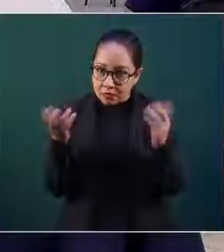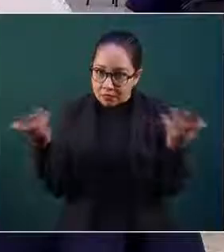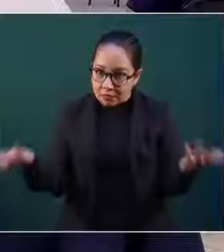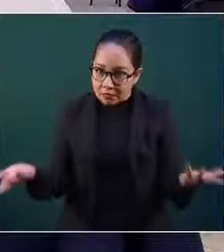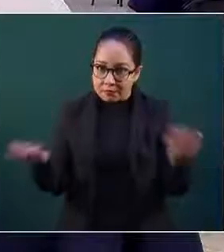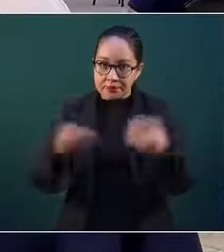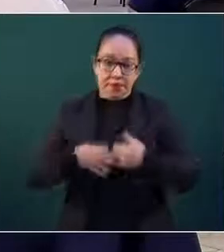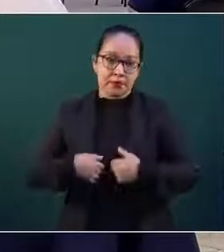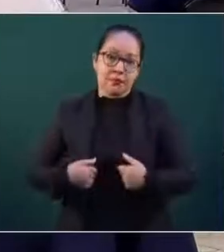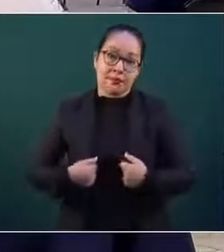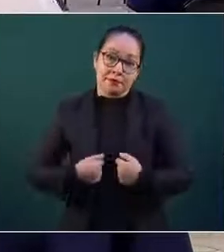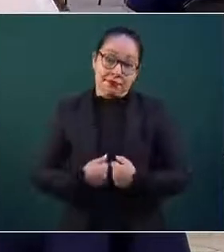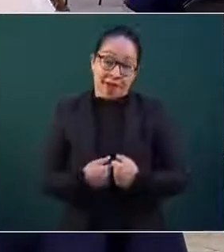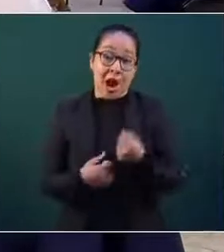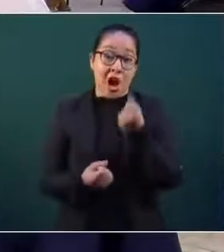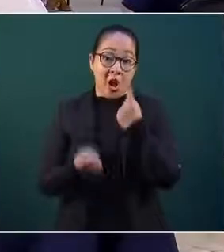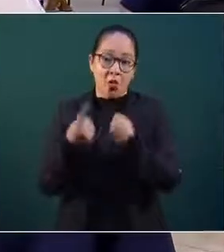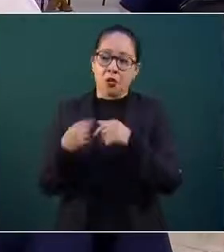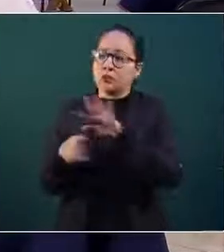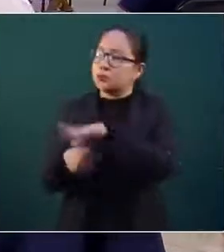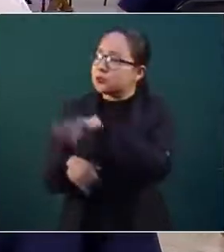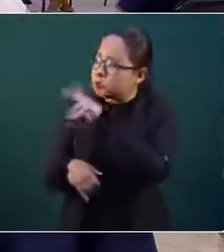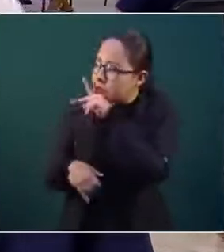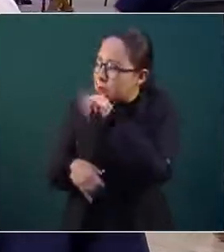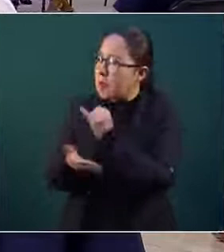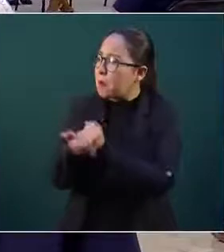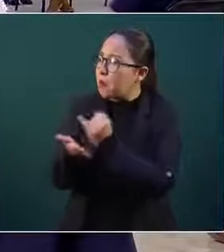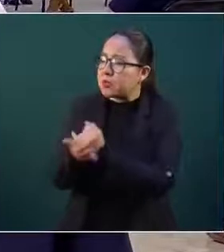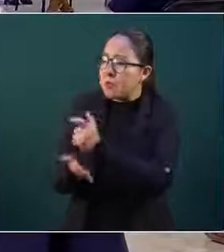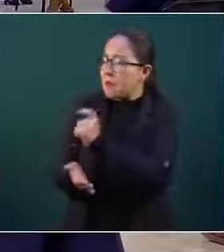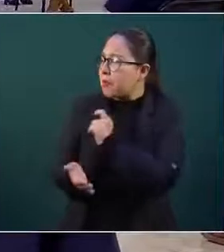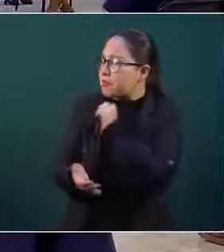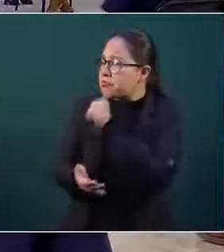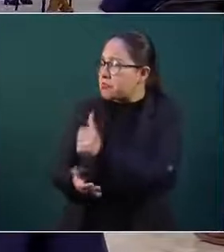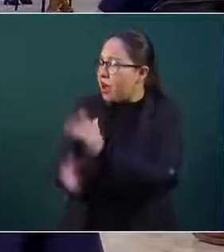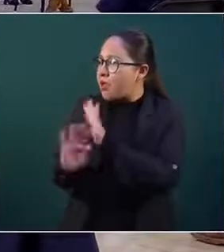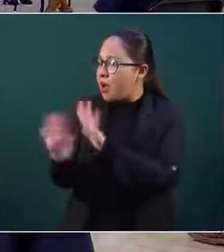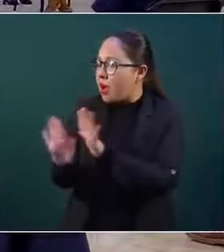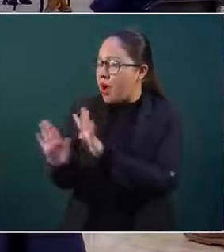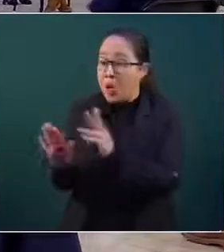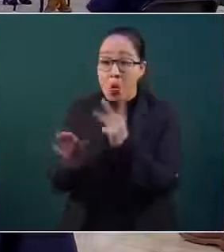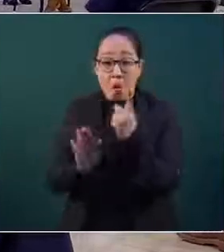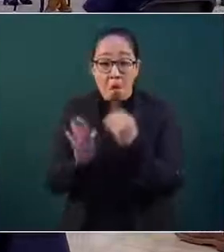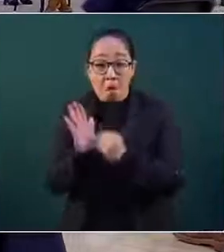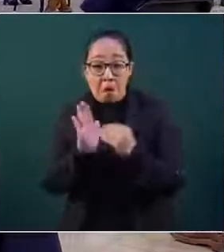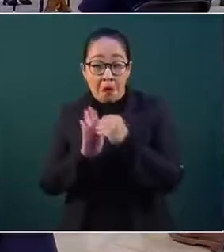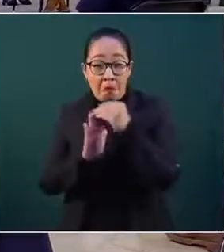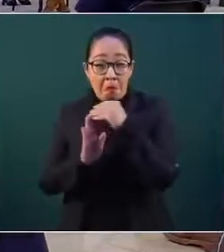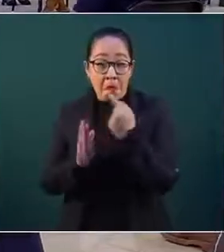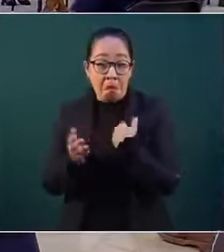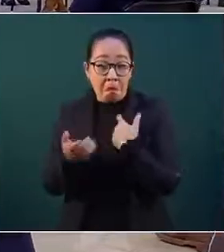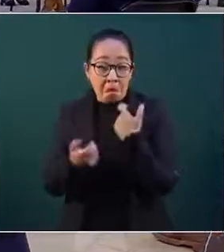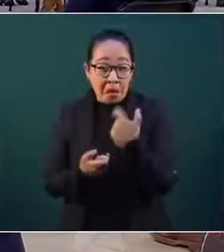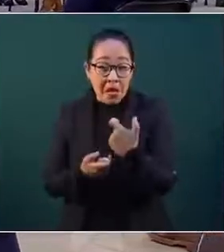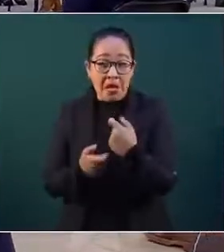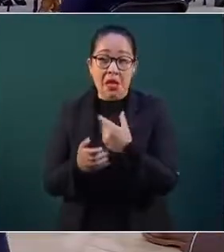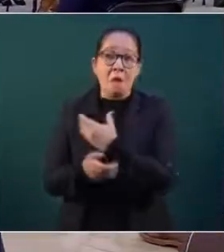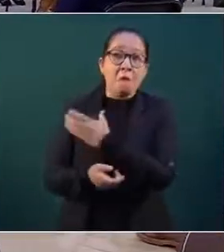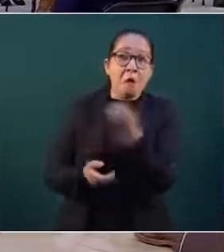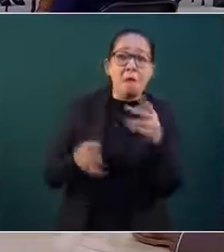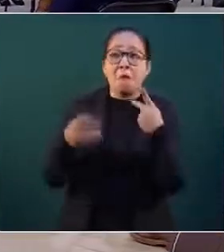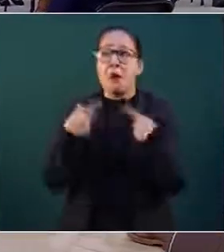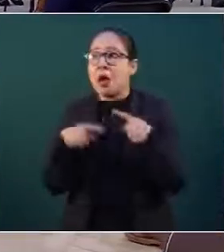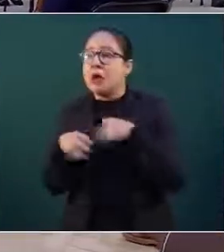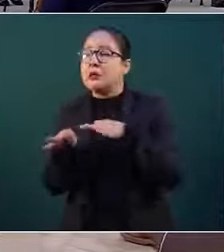están los que se les condonaban los impuestos, miles de millones de pesos pagaba el campesino, pagaba el